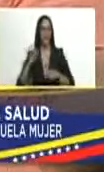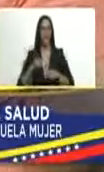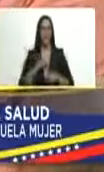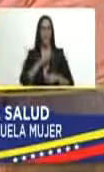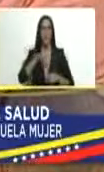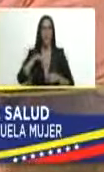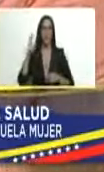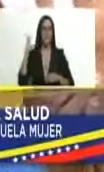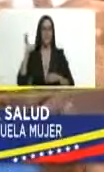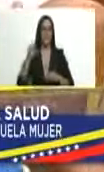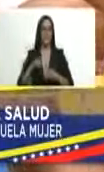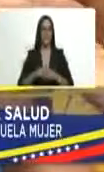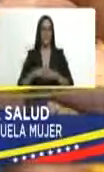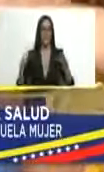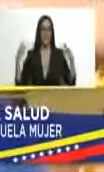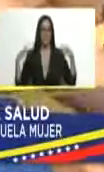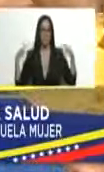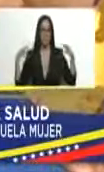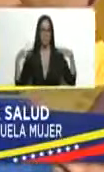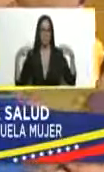Teresa.